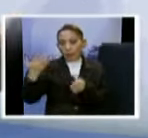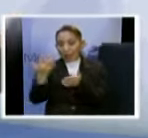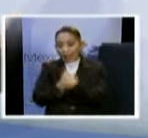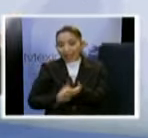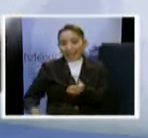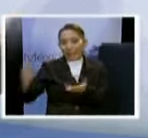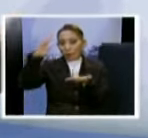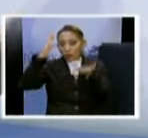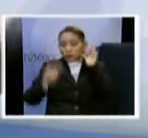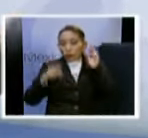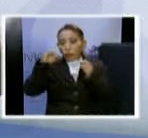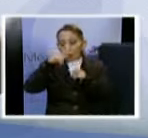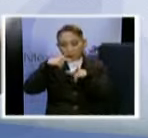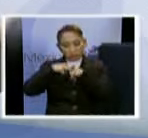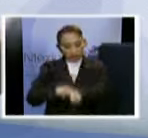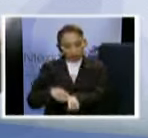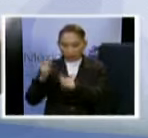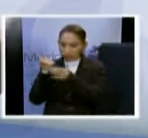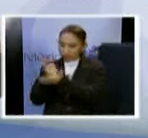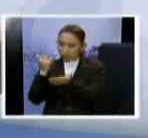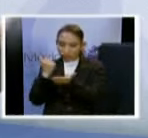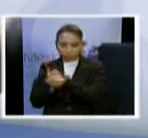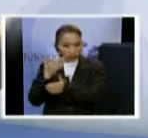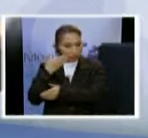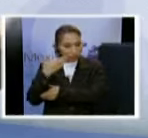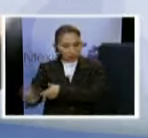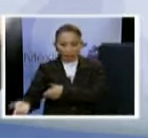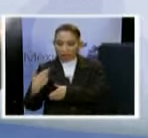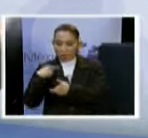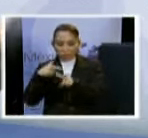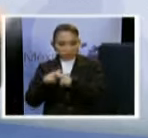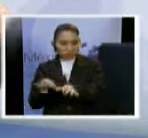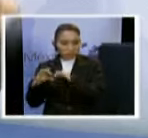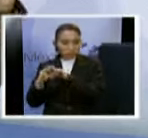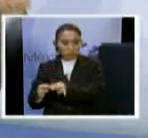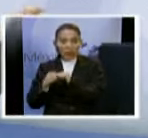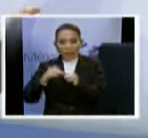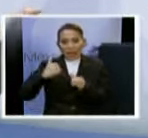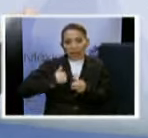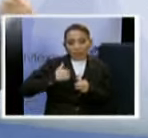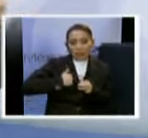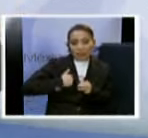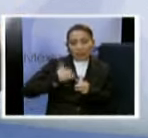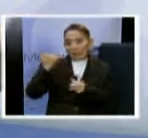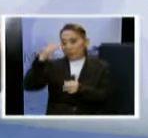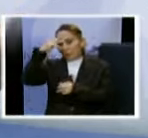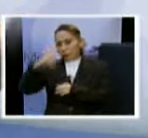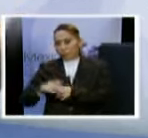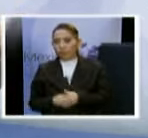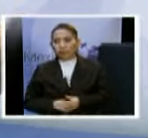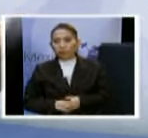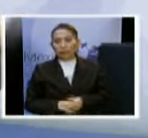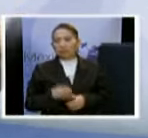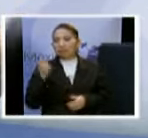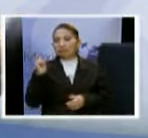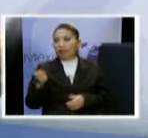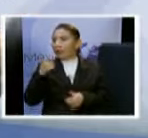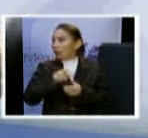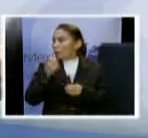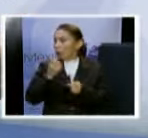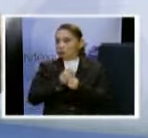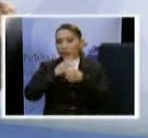Revolución Cubana y la han mantenido en forma absolutamente ininterrumpida somos Canadá y México. Esto ofrece